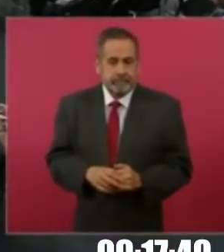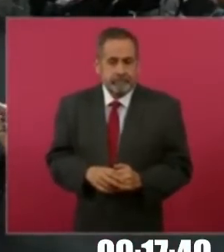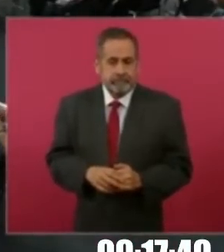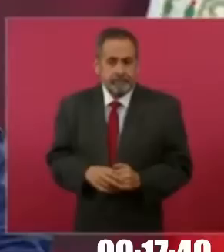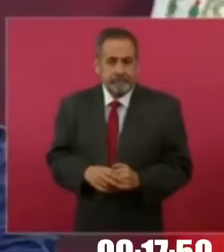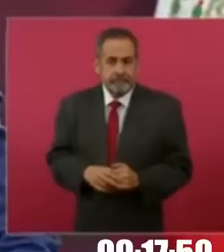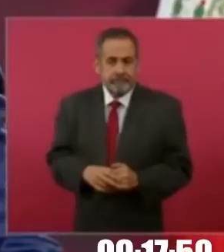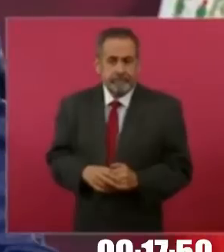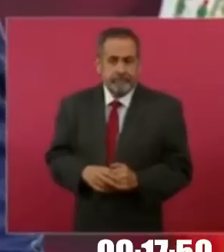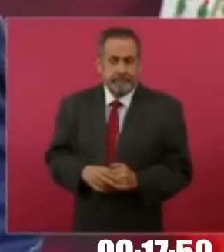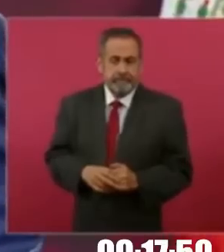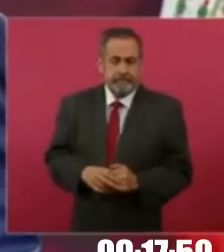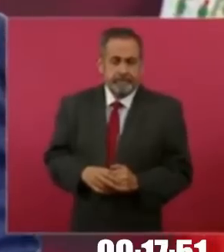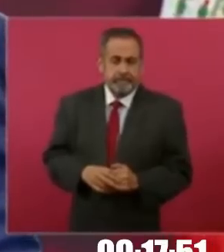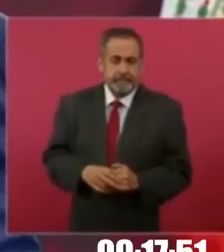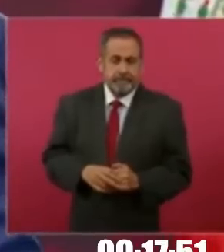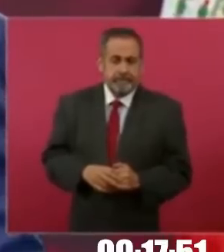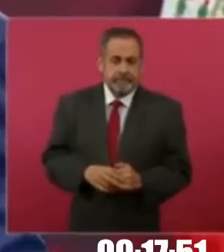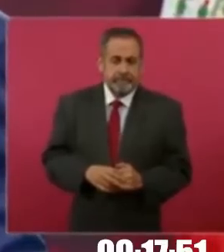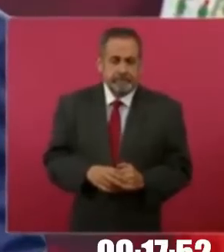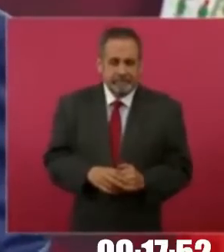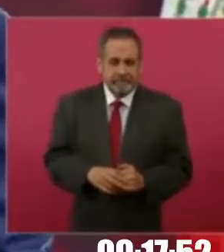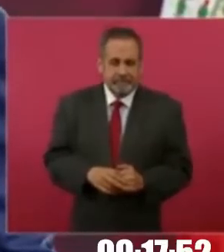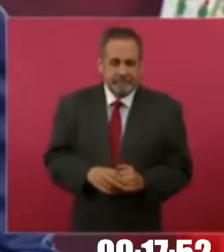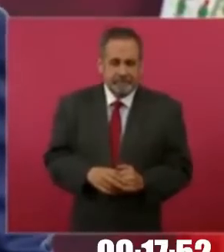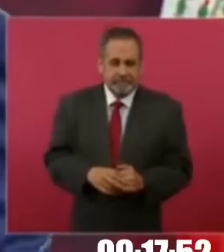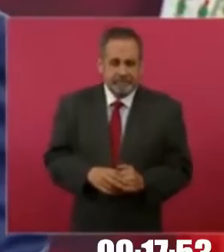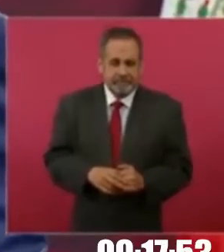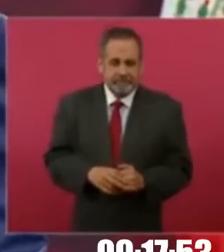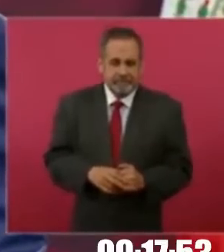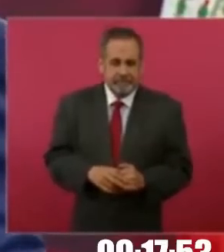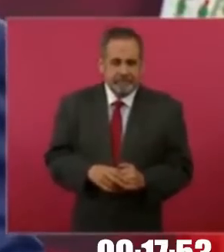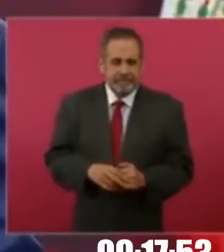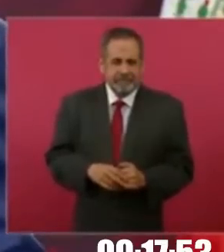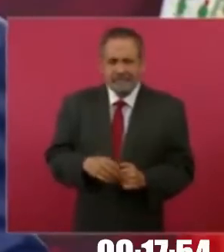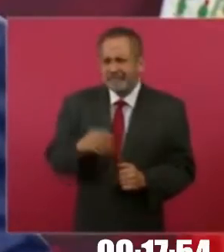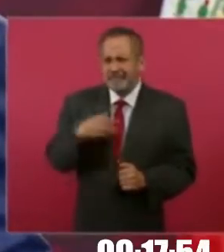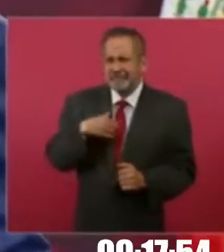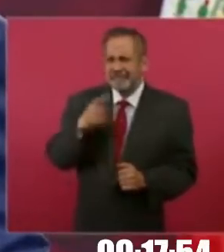y ni siquiera mucho